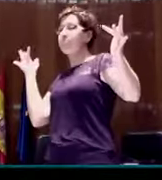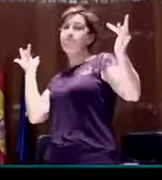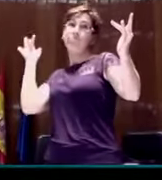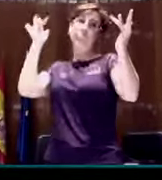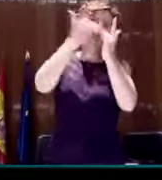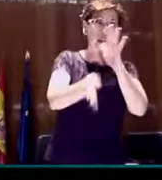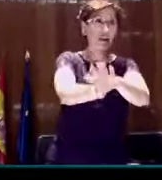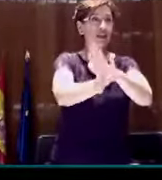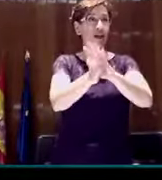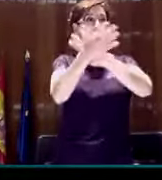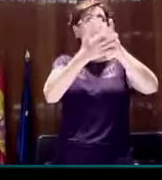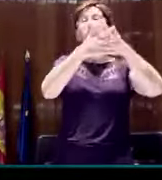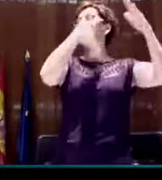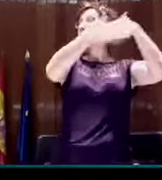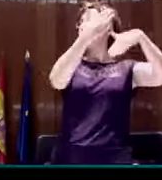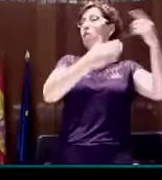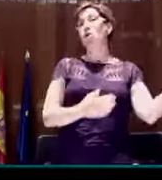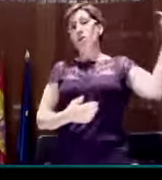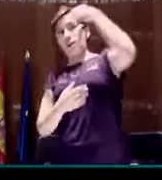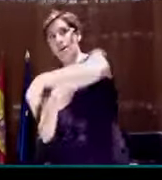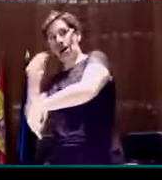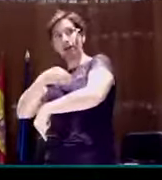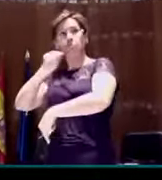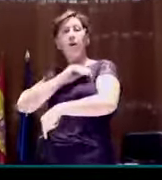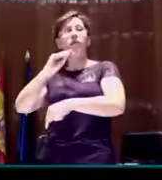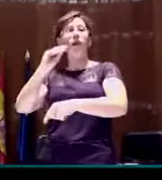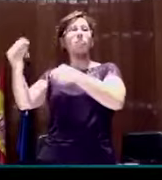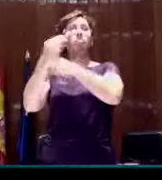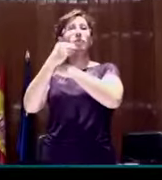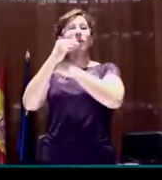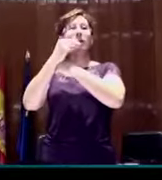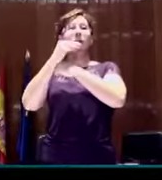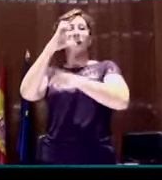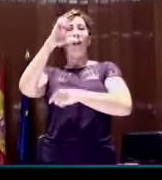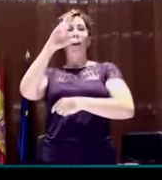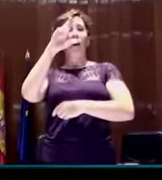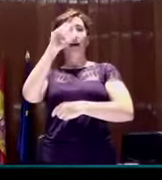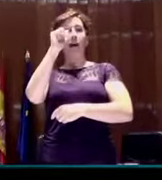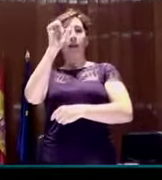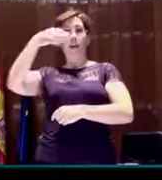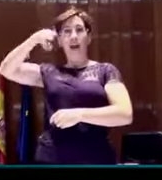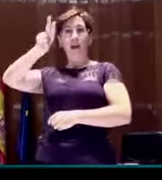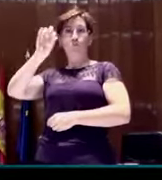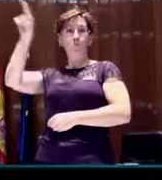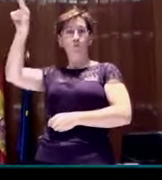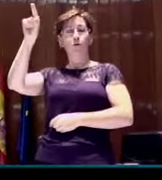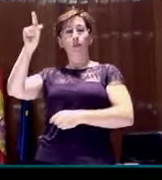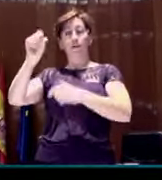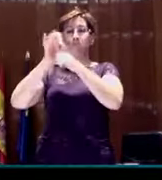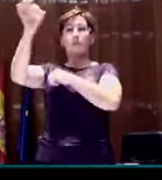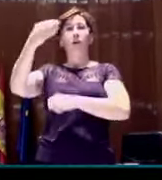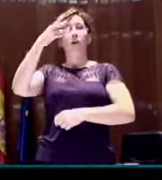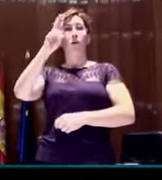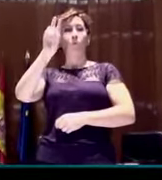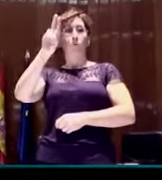a España, tuve la suerte de conseguir un Erasmus Mundus en Brunei y también, aunque iba a dar clases de español allí en la